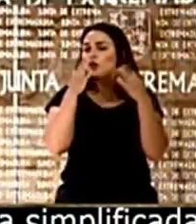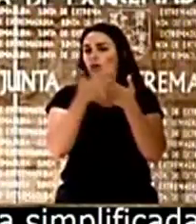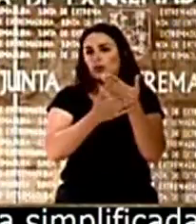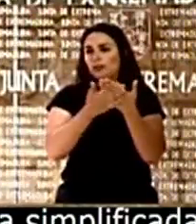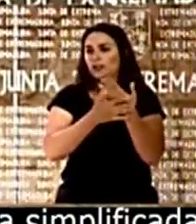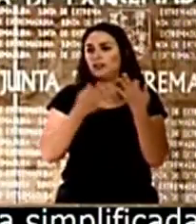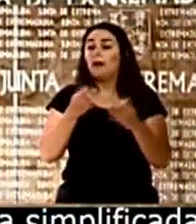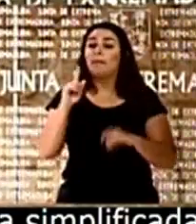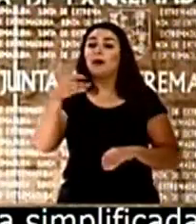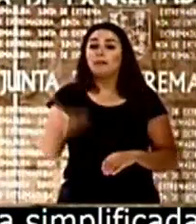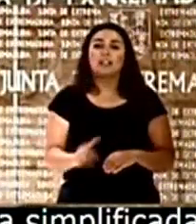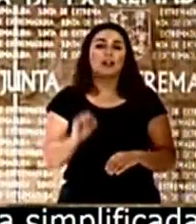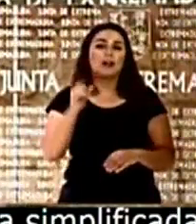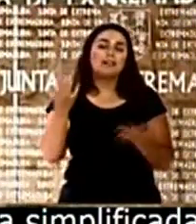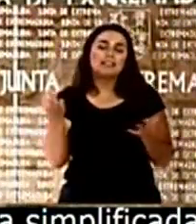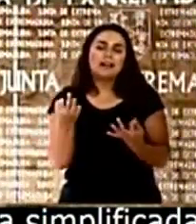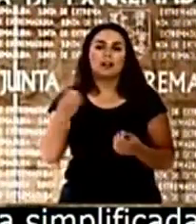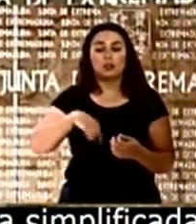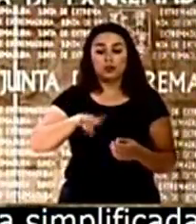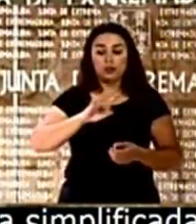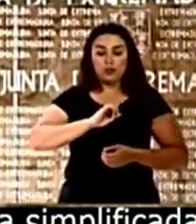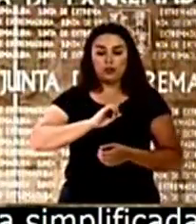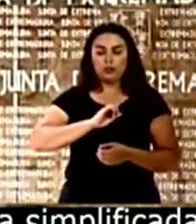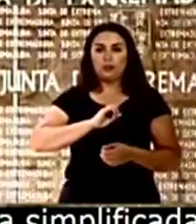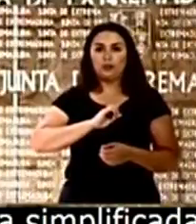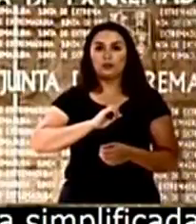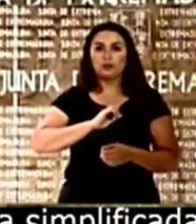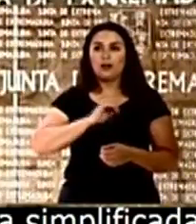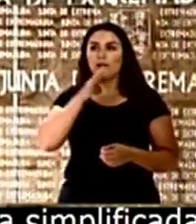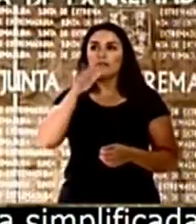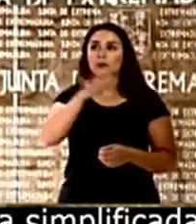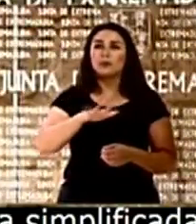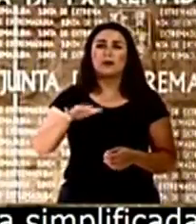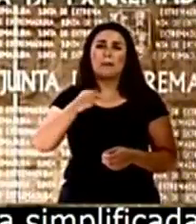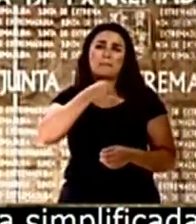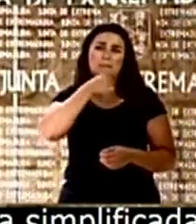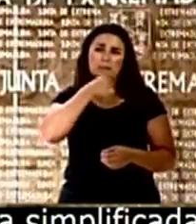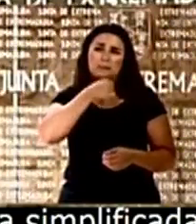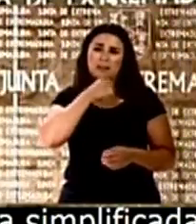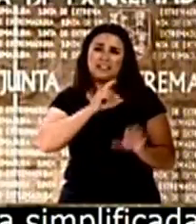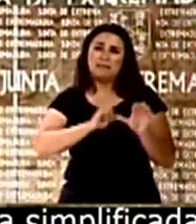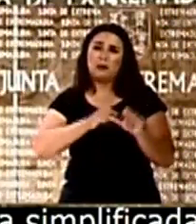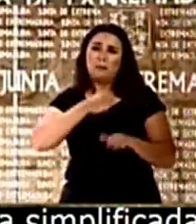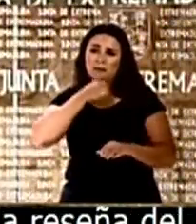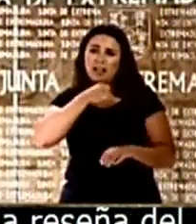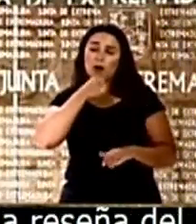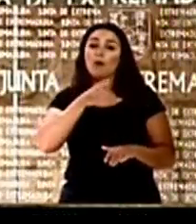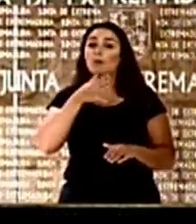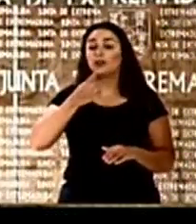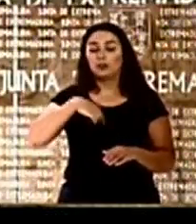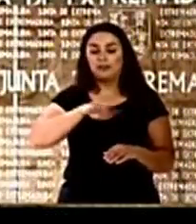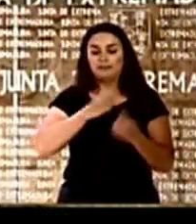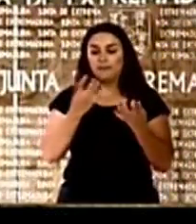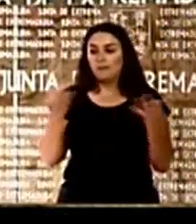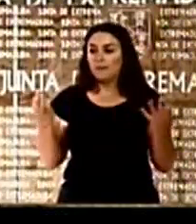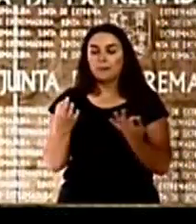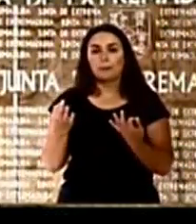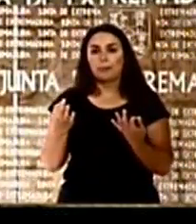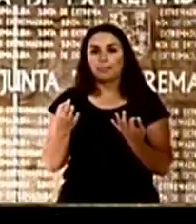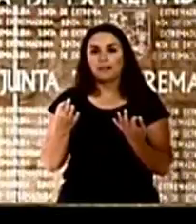Pero lo más importante, nosotros tenemos una población muy envejecida en Extremadura y, por tanto, la necesidad de